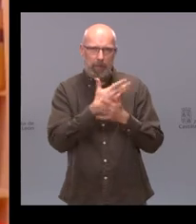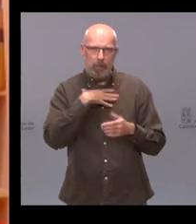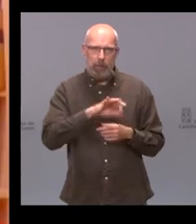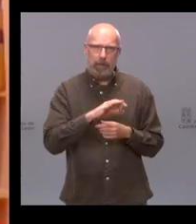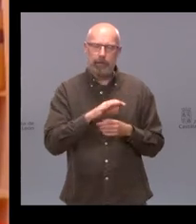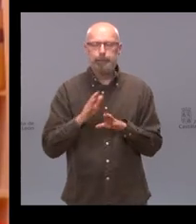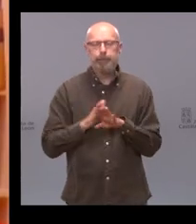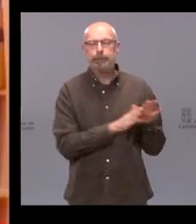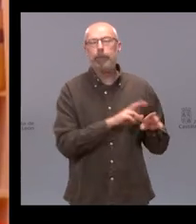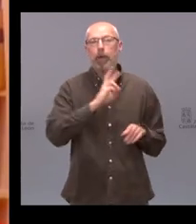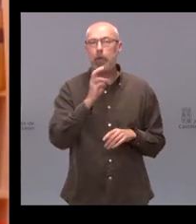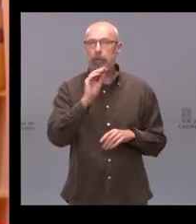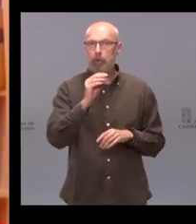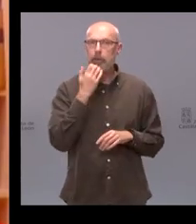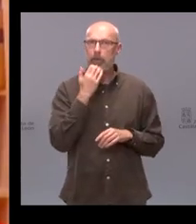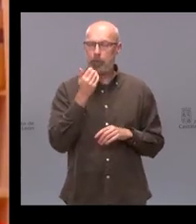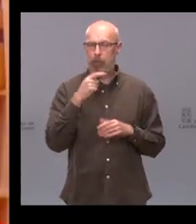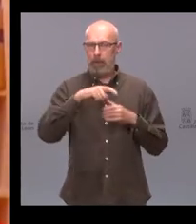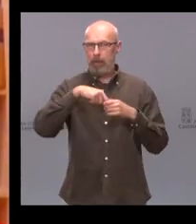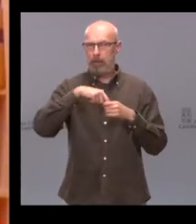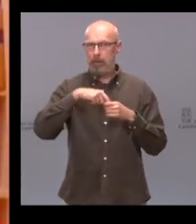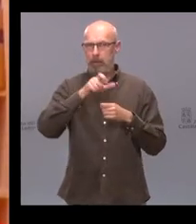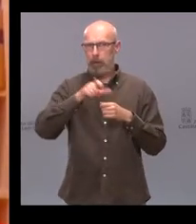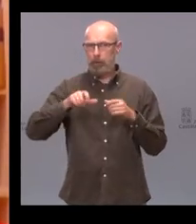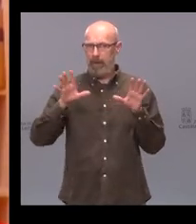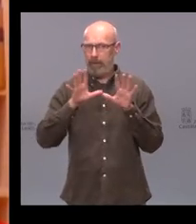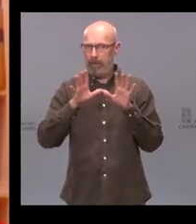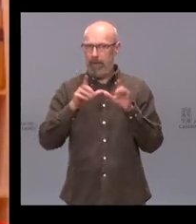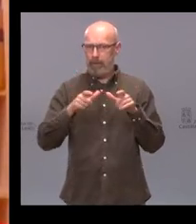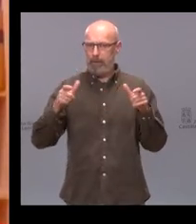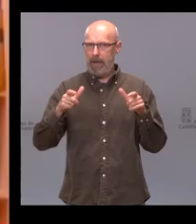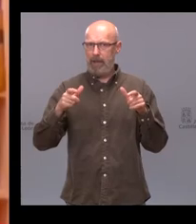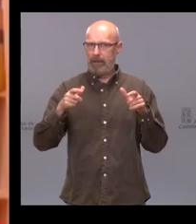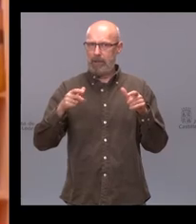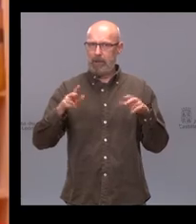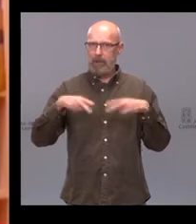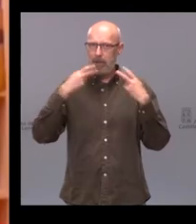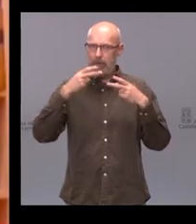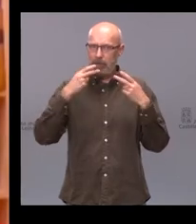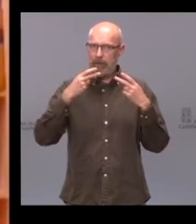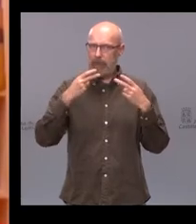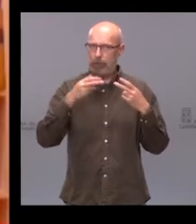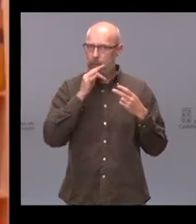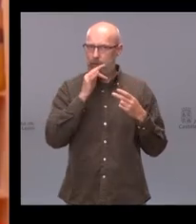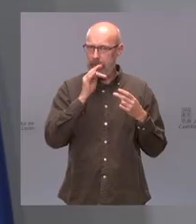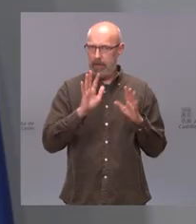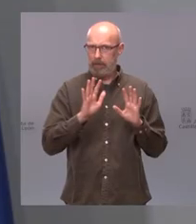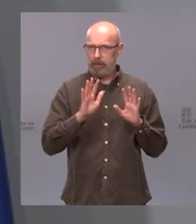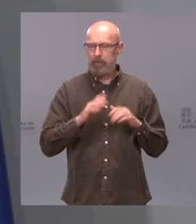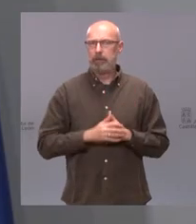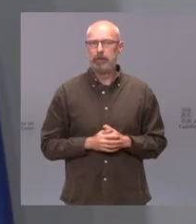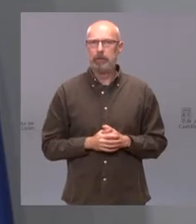no se va a aumentar a 10 personas las que pueda haber en una mesa en la hostelería hasta el nivel 2, entiendo, ¿no? Nivel